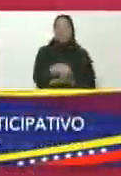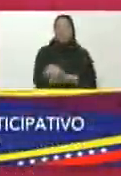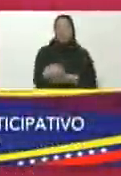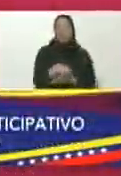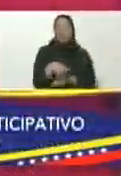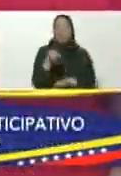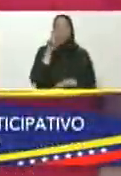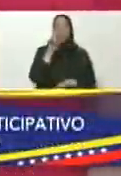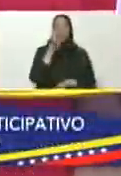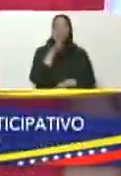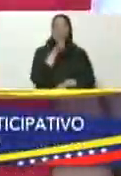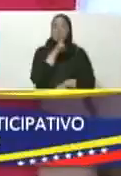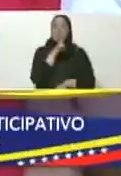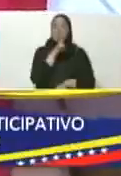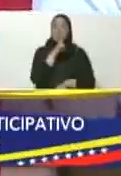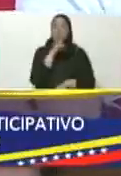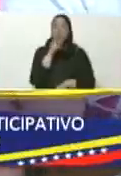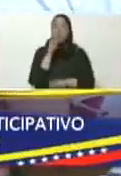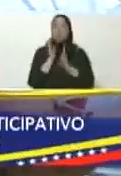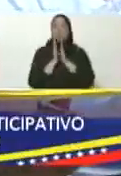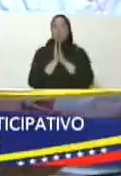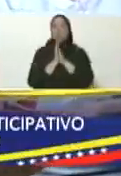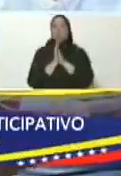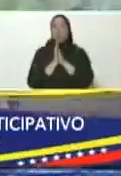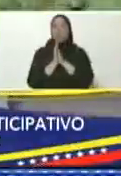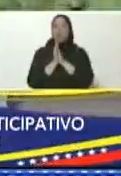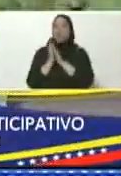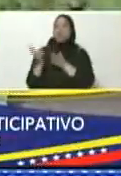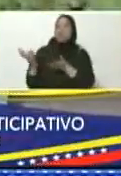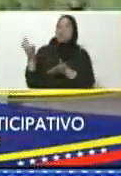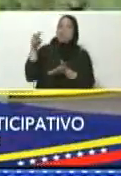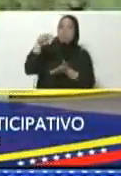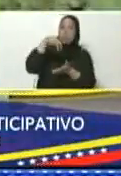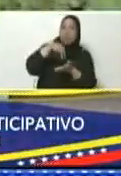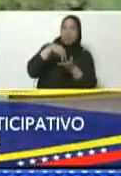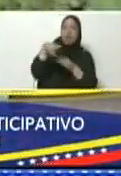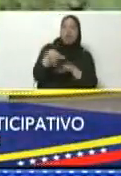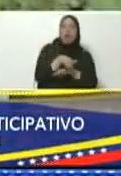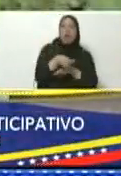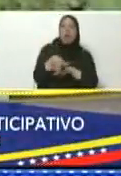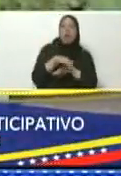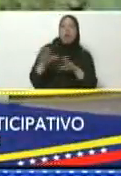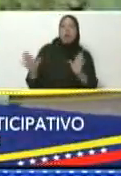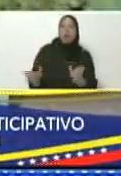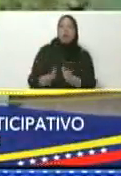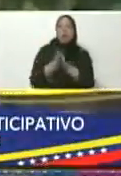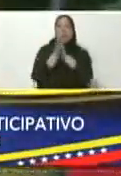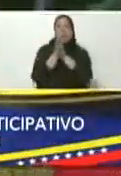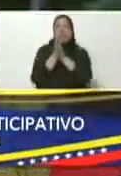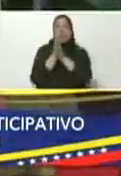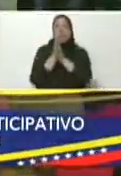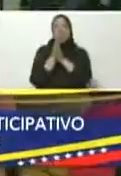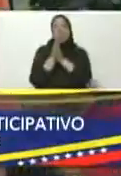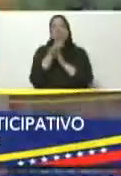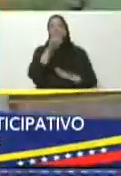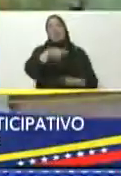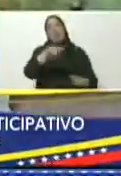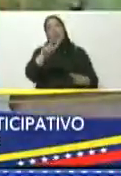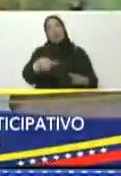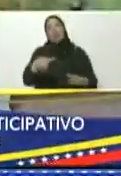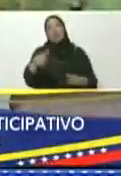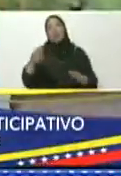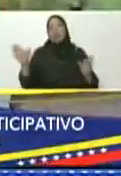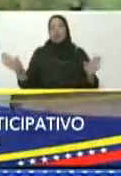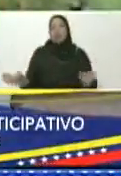a nombrarlos, se van parando. José Sandoval, de la calle Santísima Trinidad. Sobeida Gil,